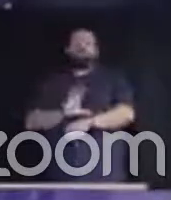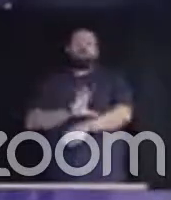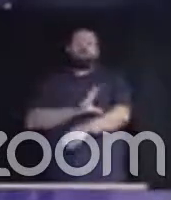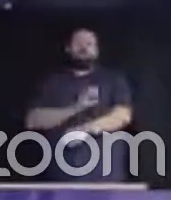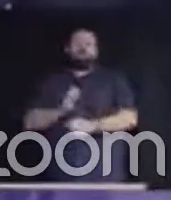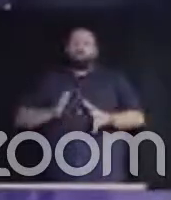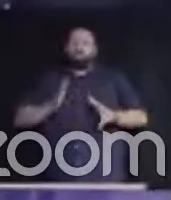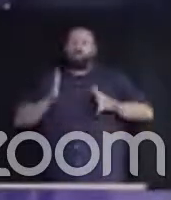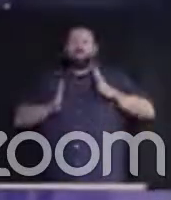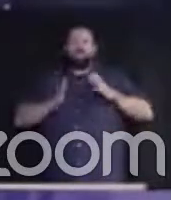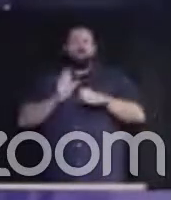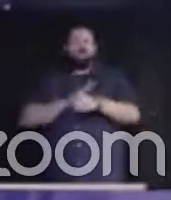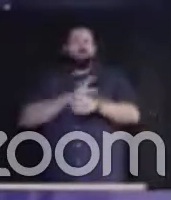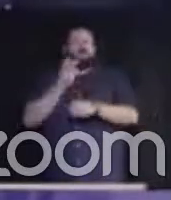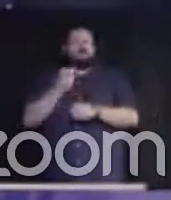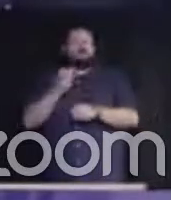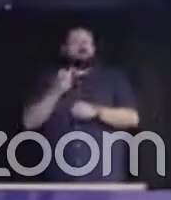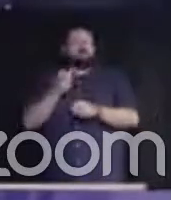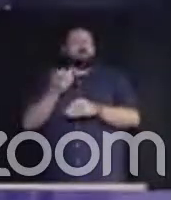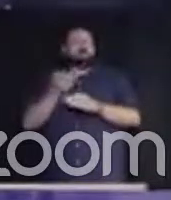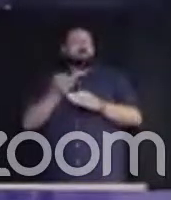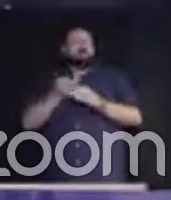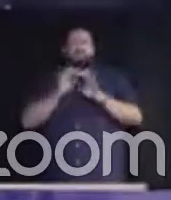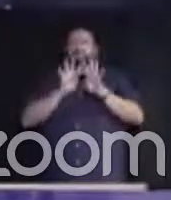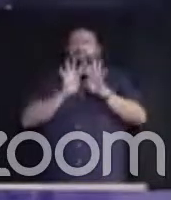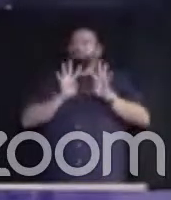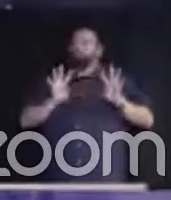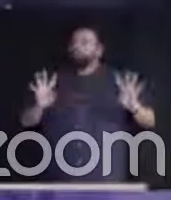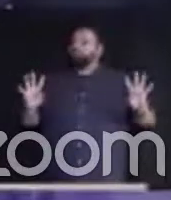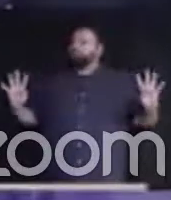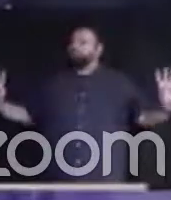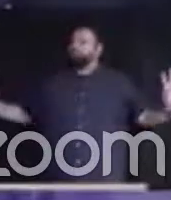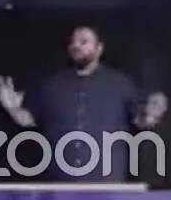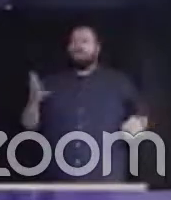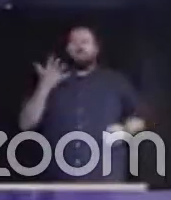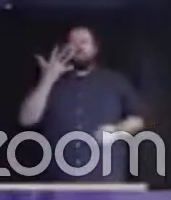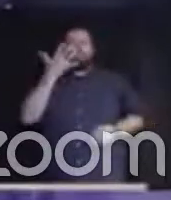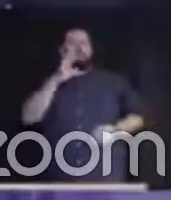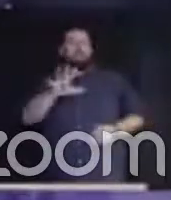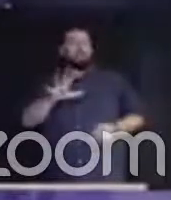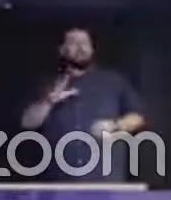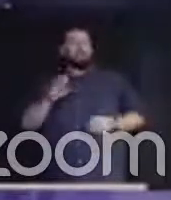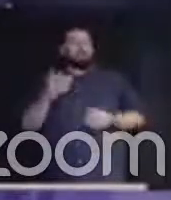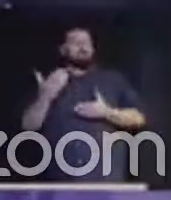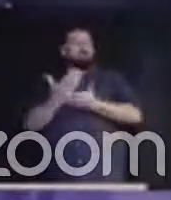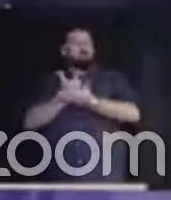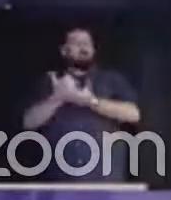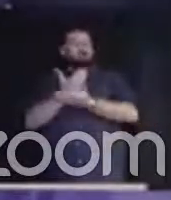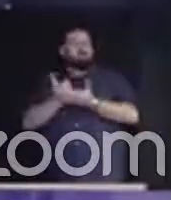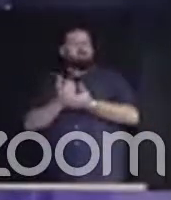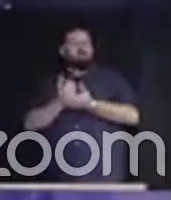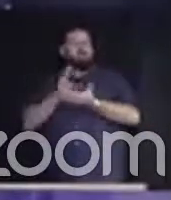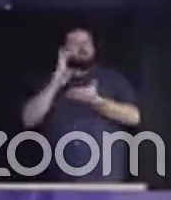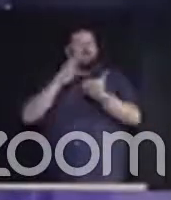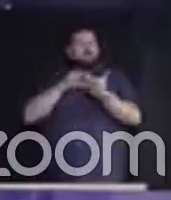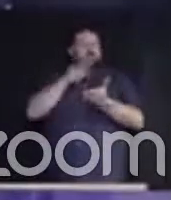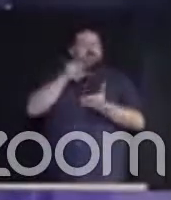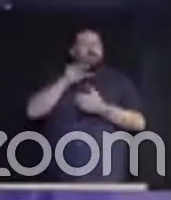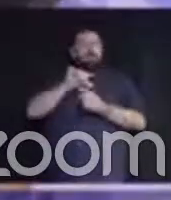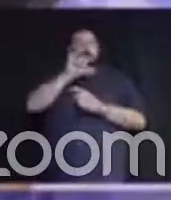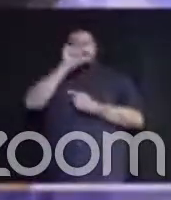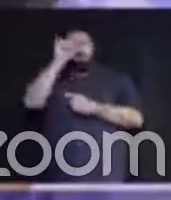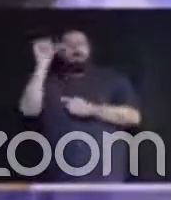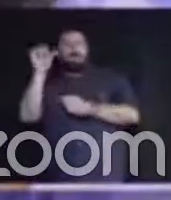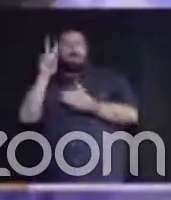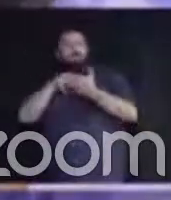aquí los top 10 mejores de ganancias del 2019 al 2020, ¿es correcto? O sea, no